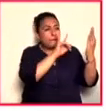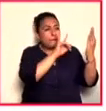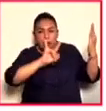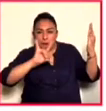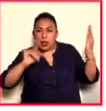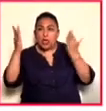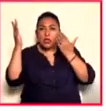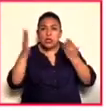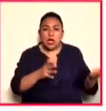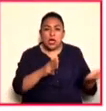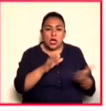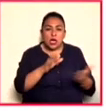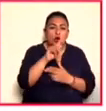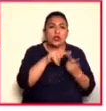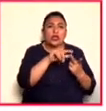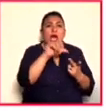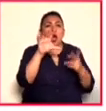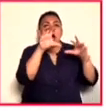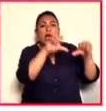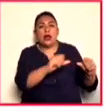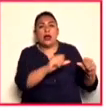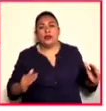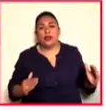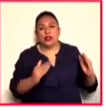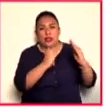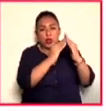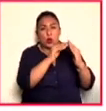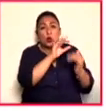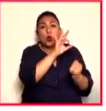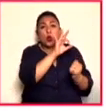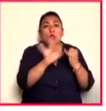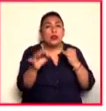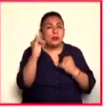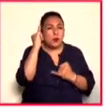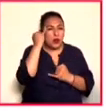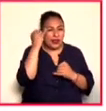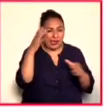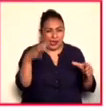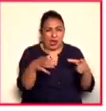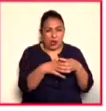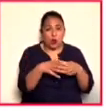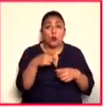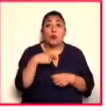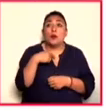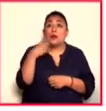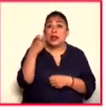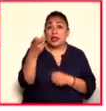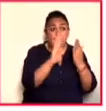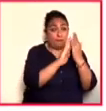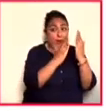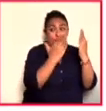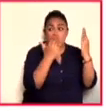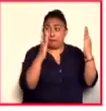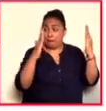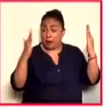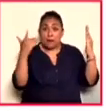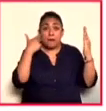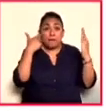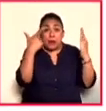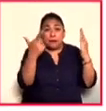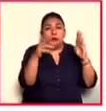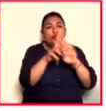de Cortés hasta la toma de Tlatelolco, el último bastión indígena. Esa forma lo que hacen es ilustrar y